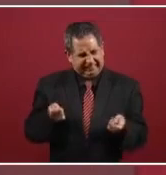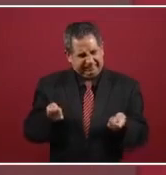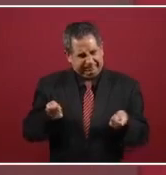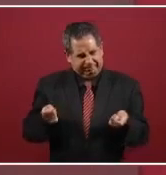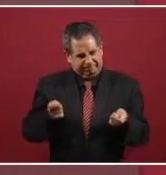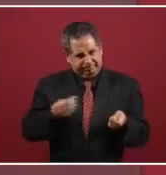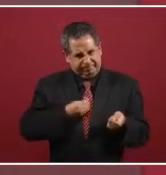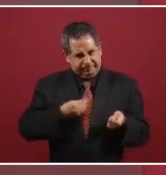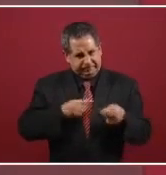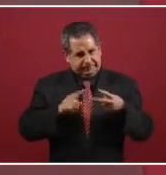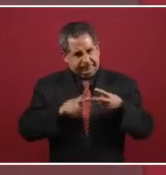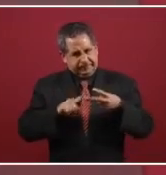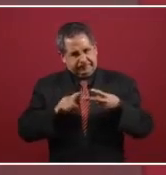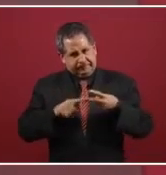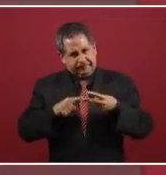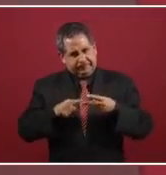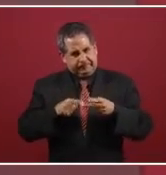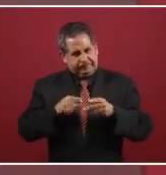porque